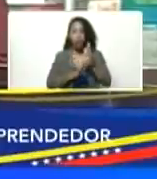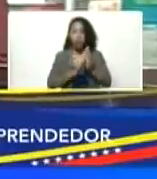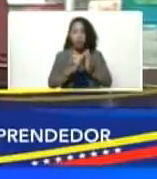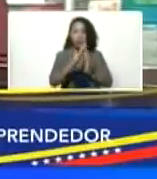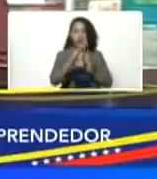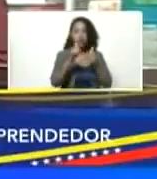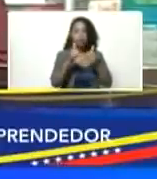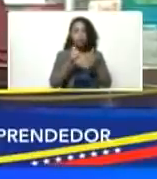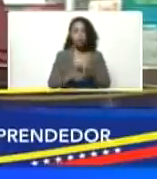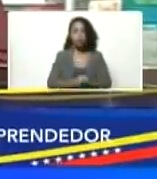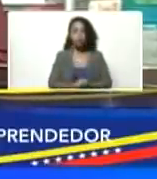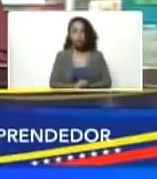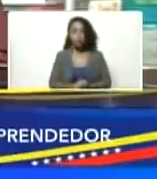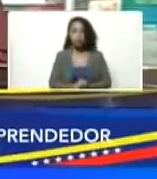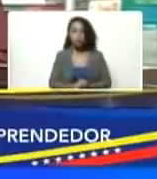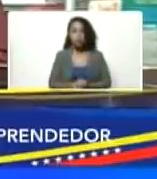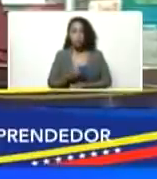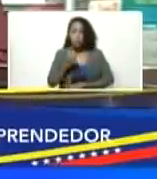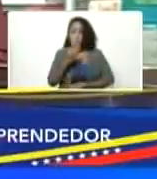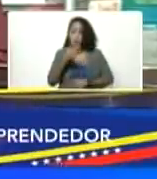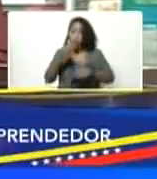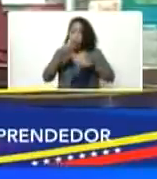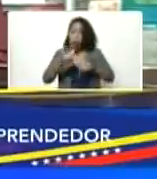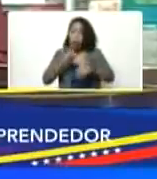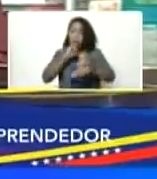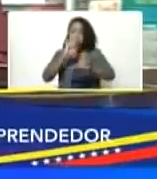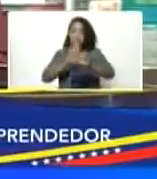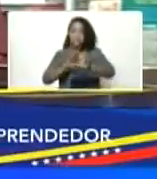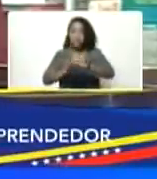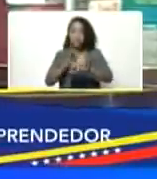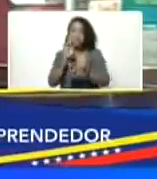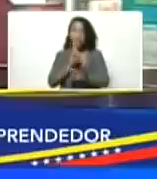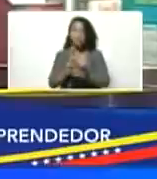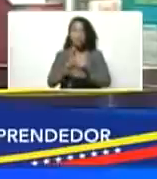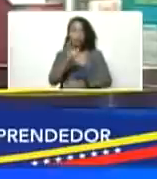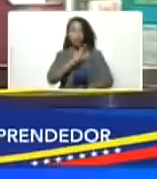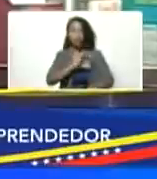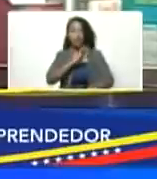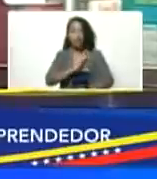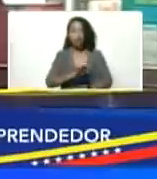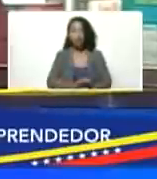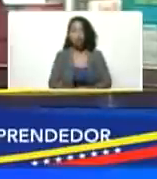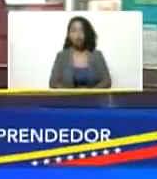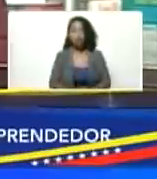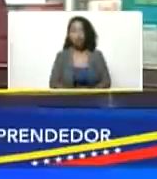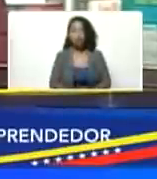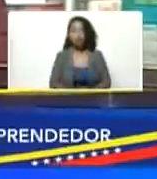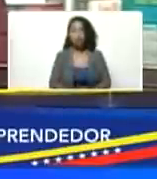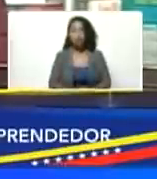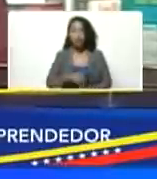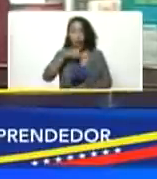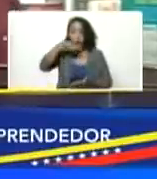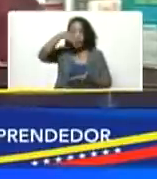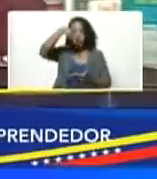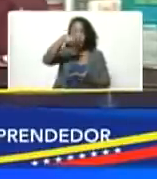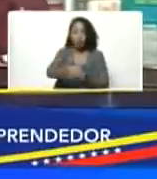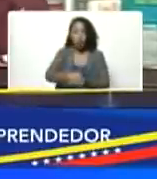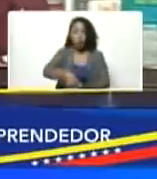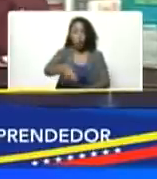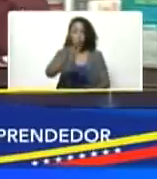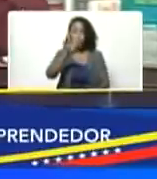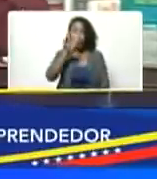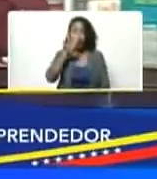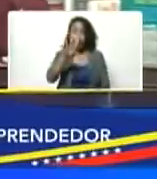eficacia. Bueno, hoy anuncié a través de las redes sociales el nombramiento de